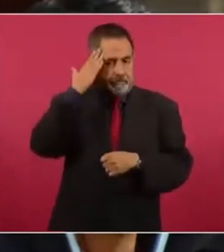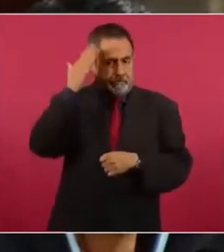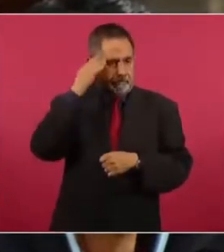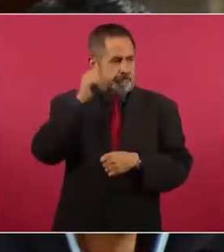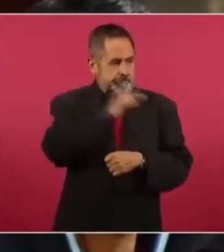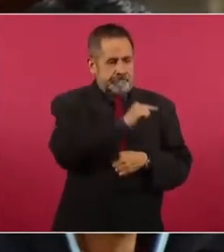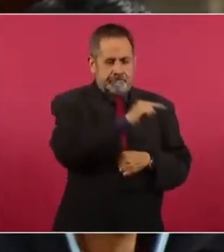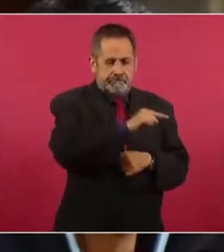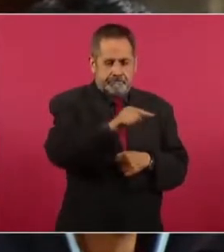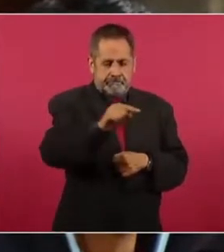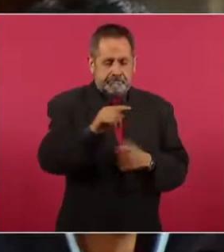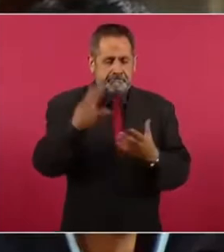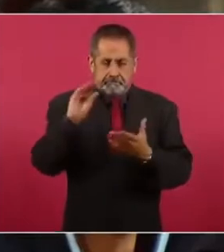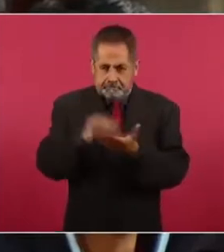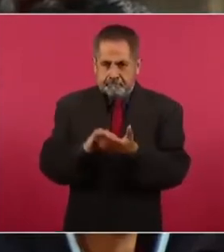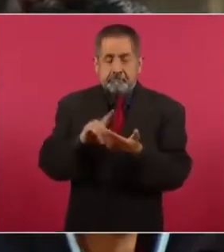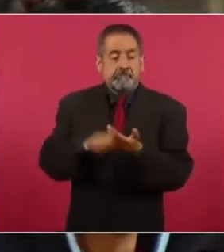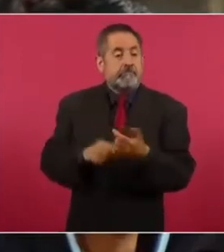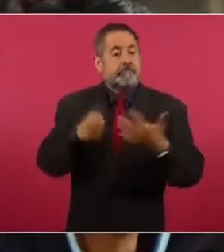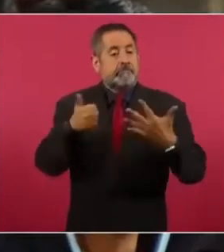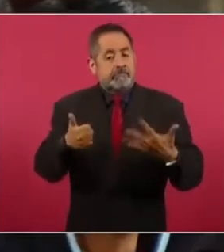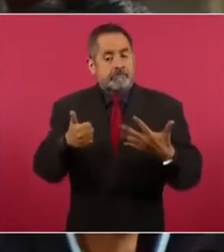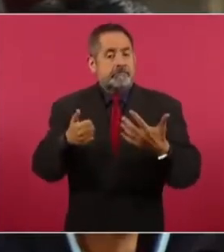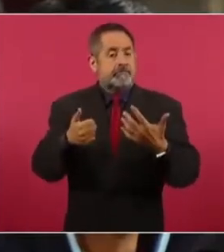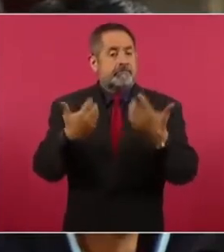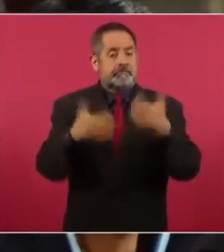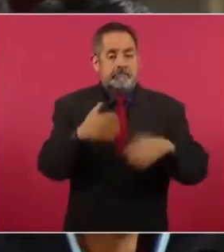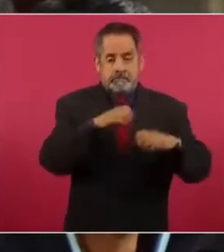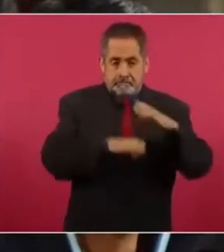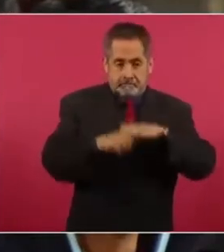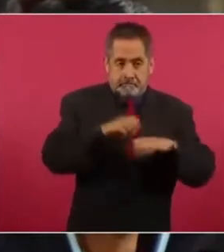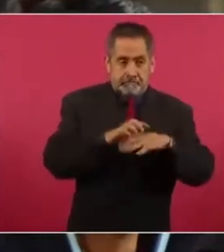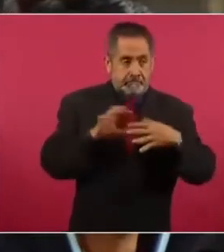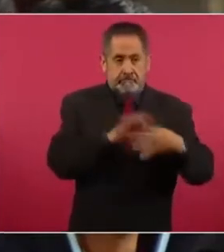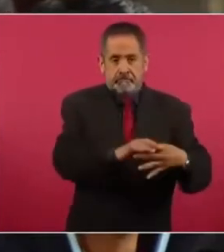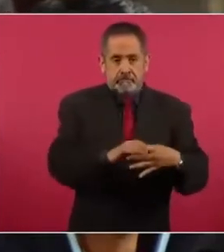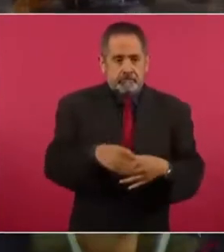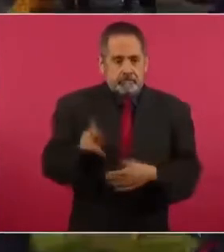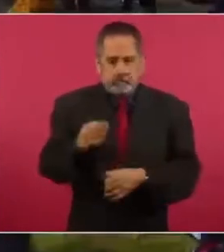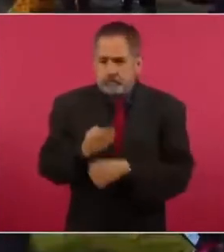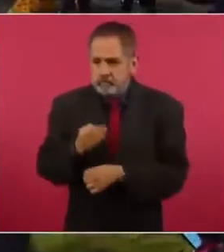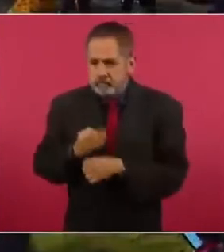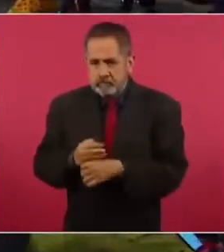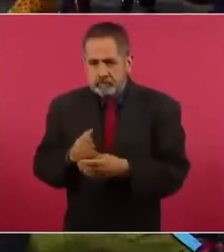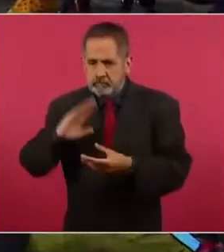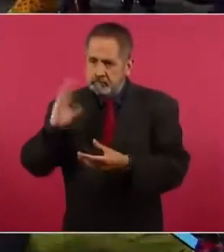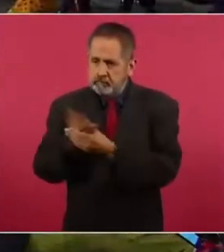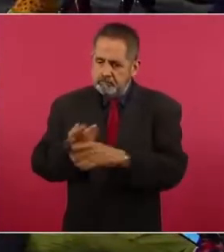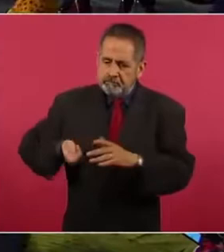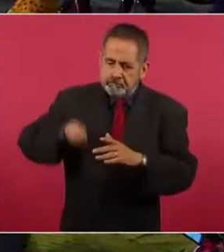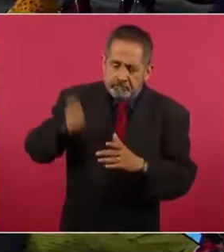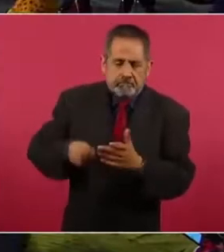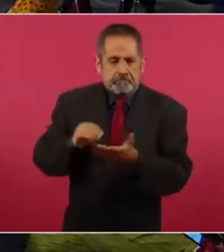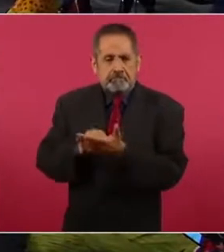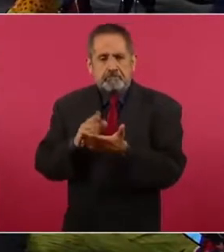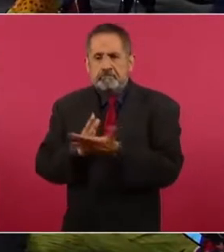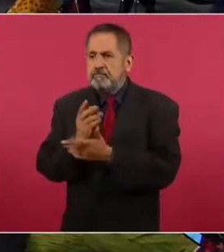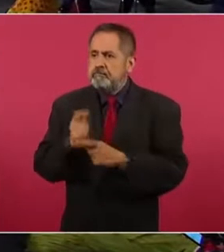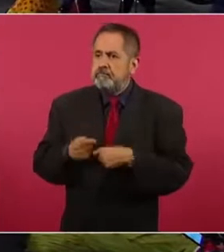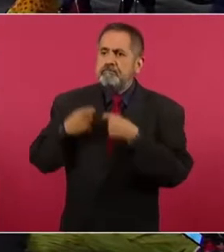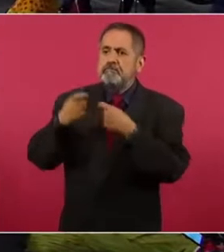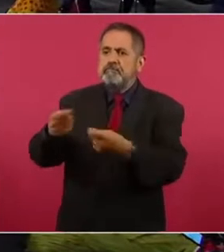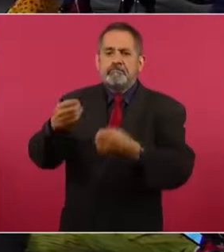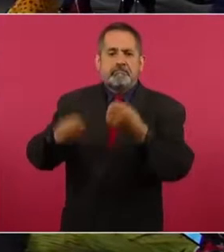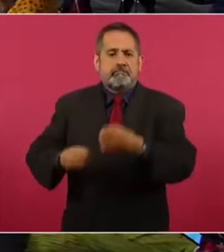petrolero y 6 empresas vinculadas. Sin embargo, presidente, aún no se consigna el expediente a ningún juzgado